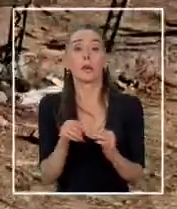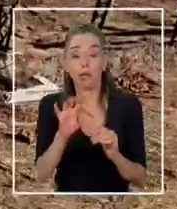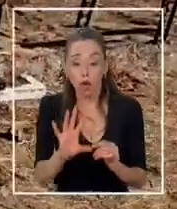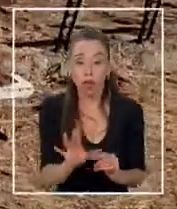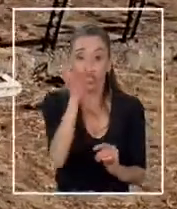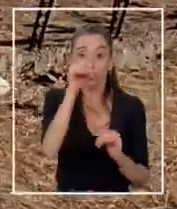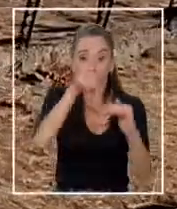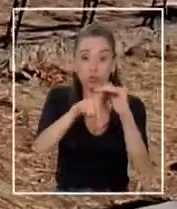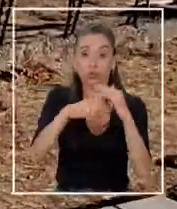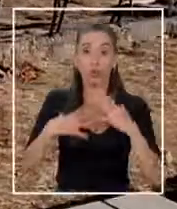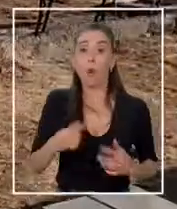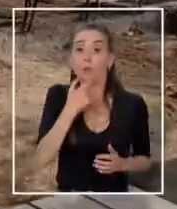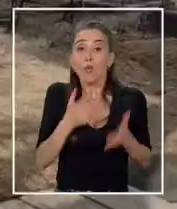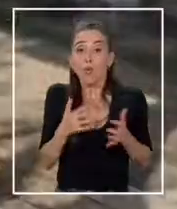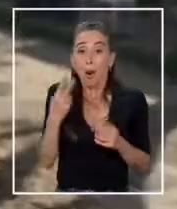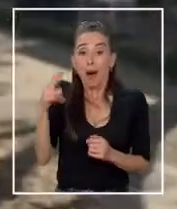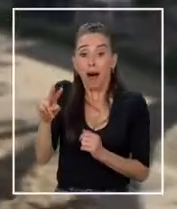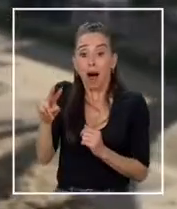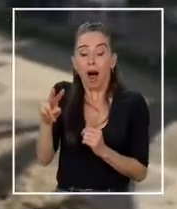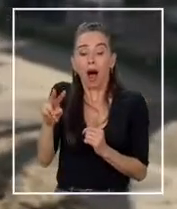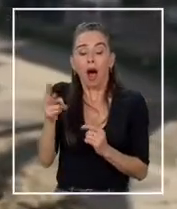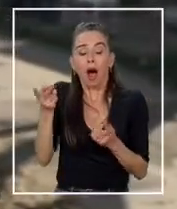renaciendo al recuerdo